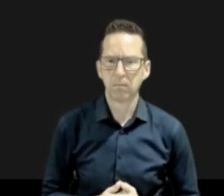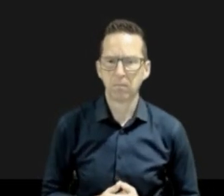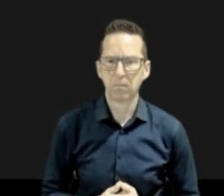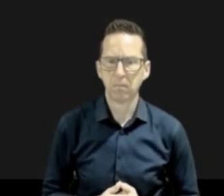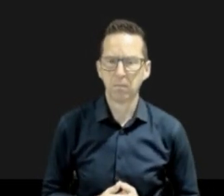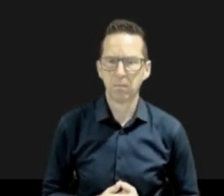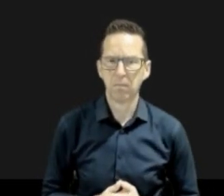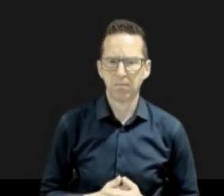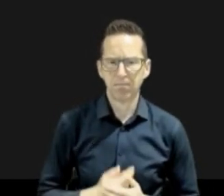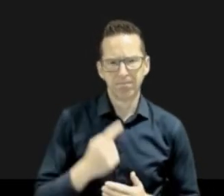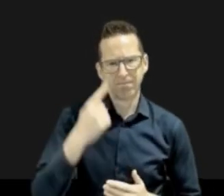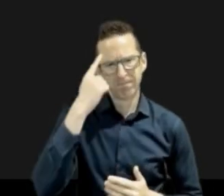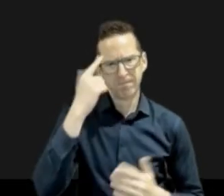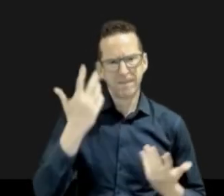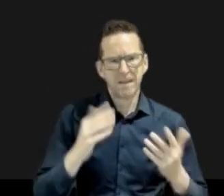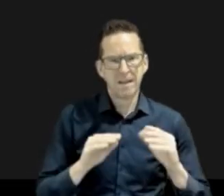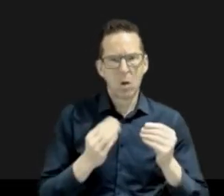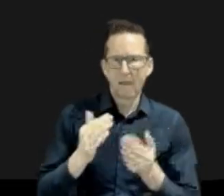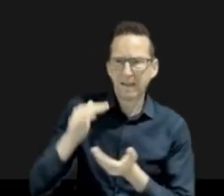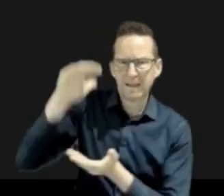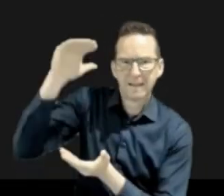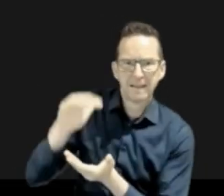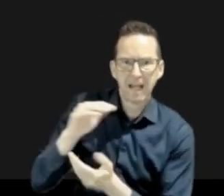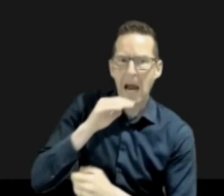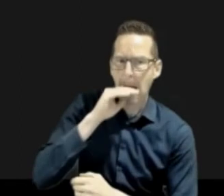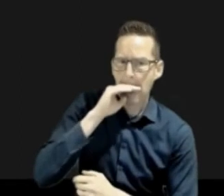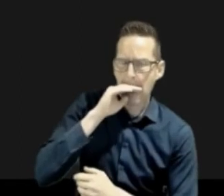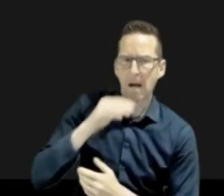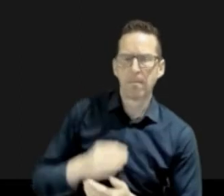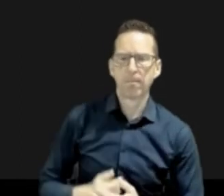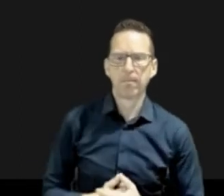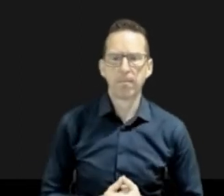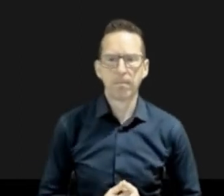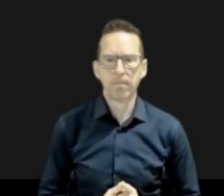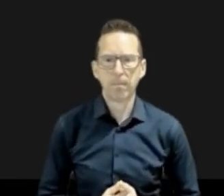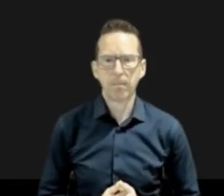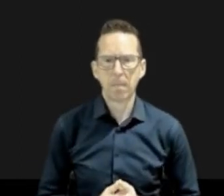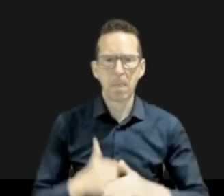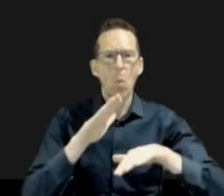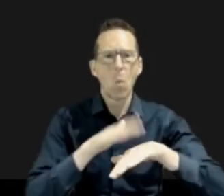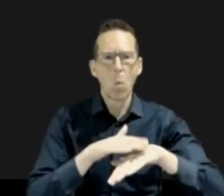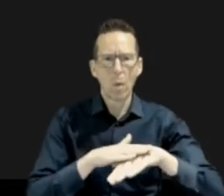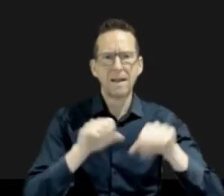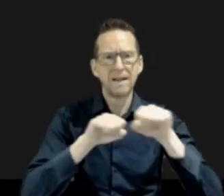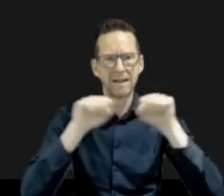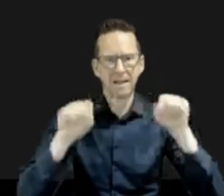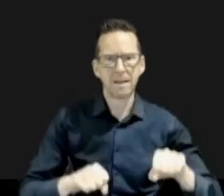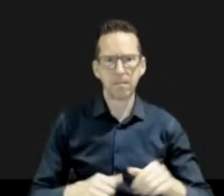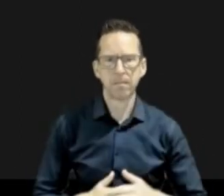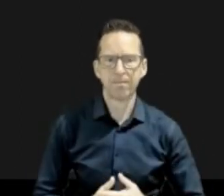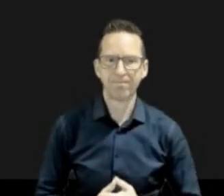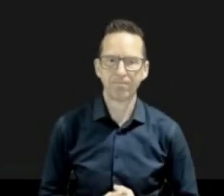de sistemas de alertas en planos planificación y respuesta militar financiamiento de riesgo